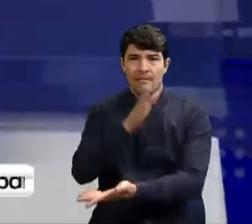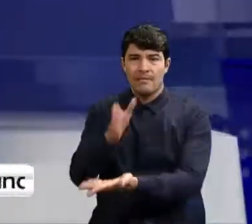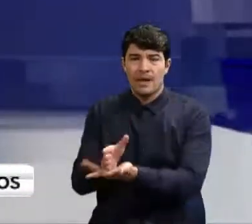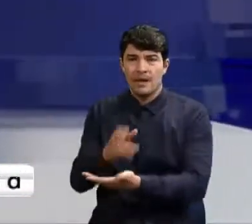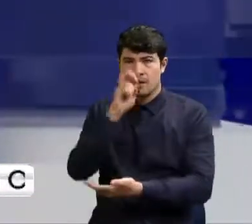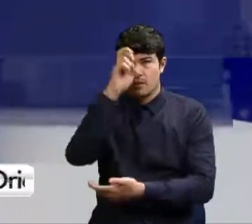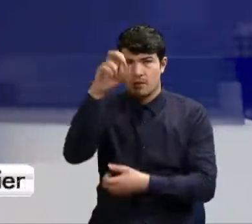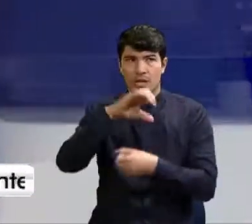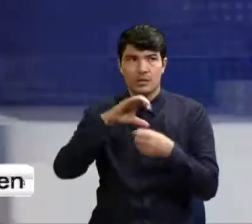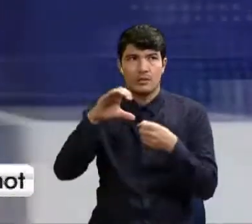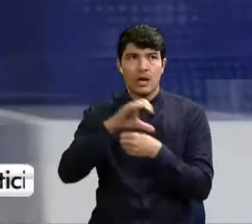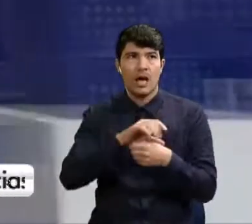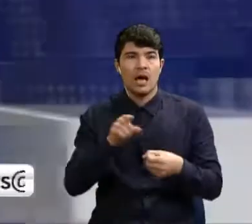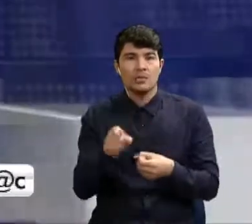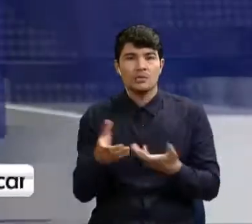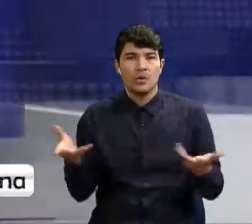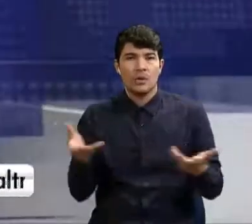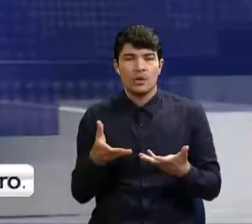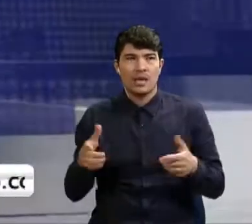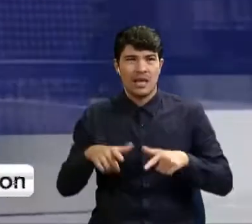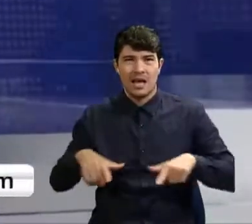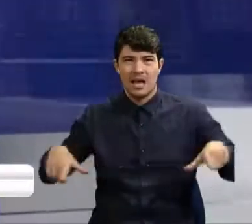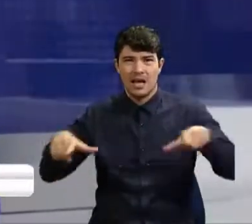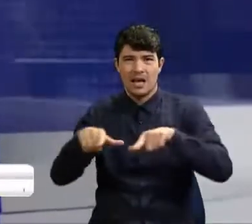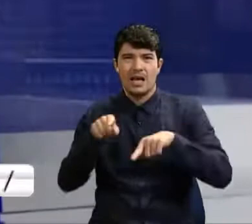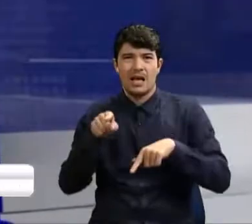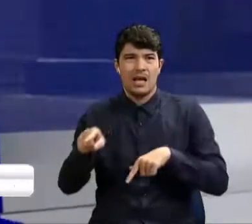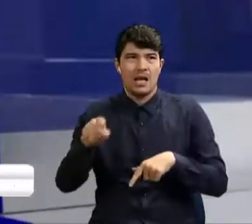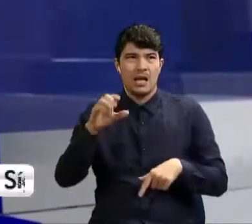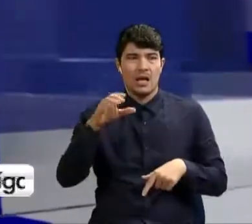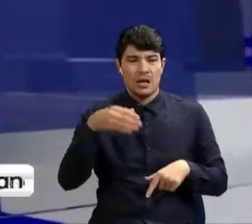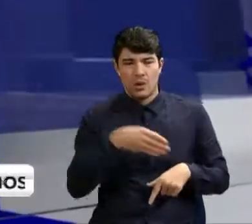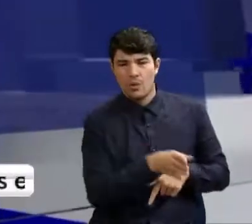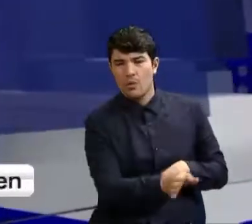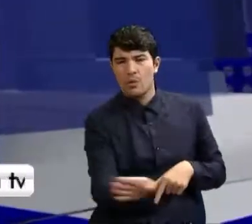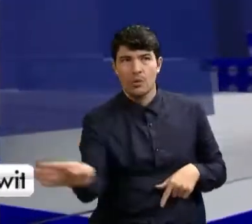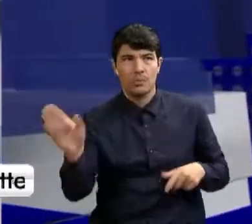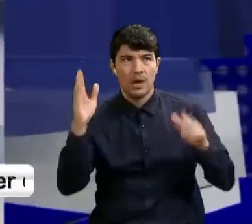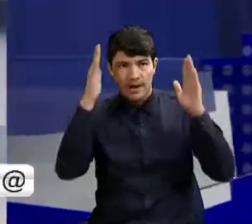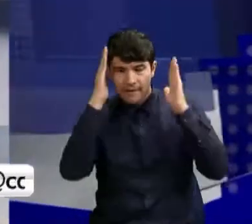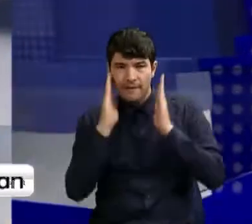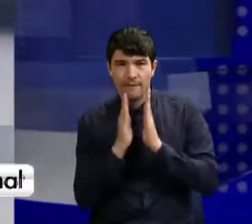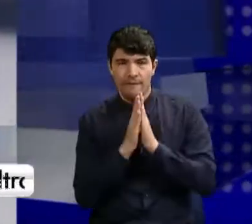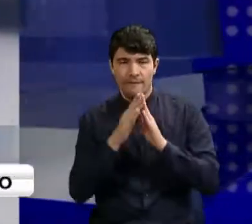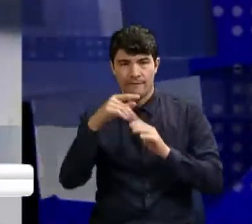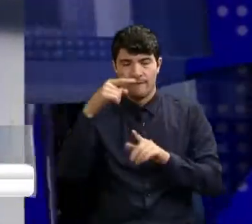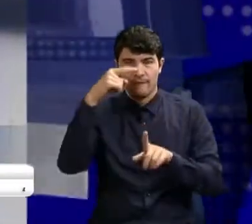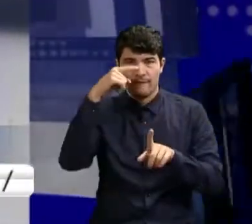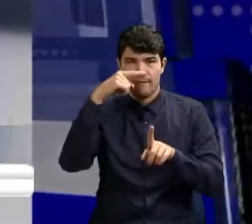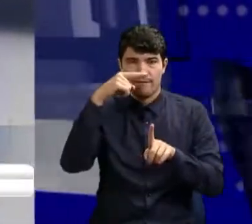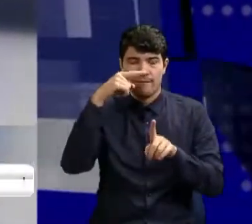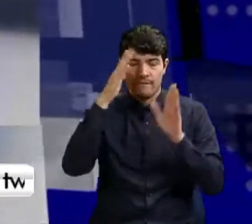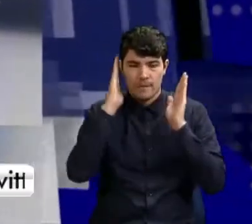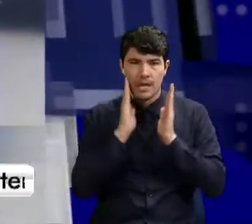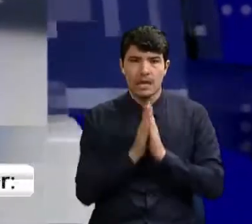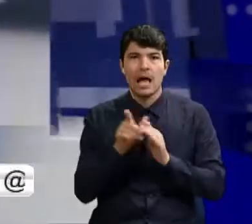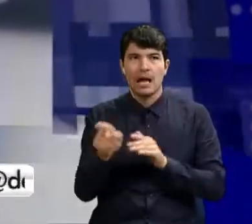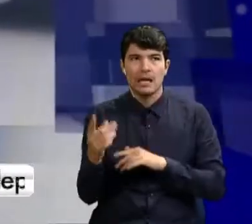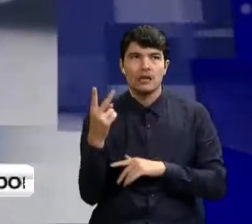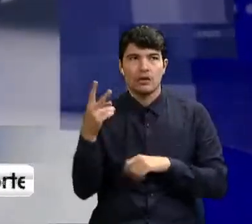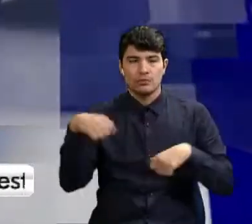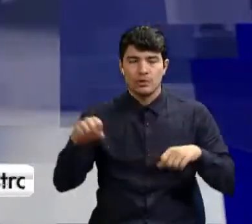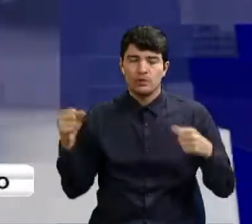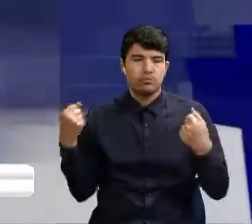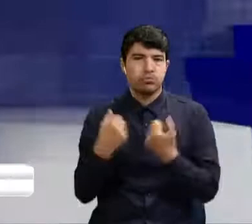norte la ciudad más exactamente en el sitio conocido como la curva de la virgen ha dicho kan 2 velocípedos los productores resultan